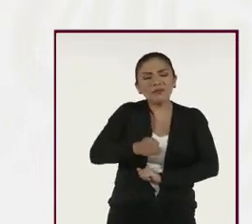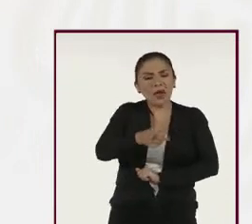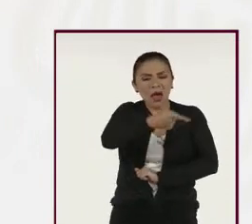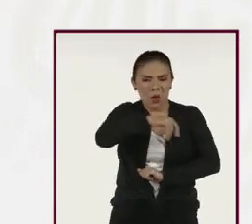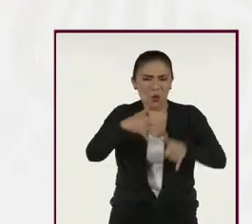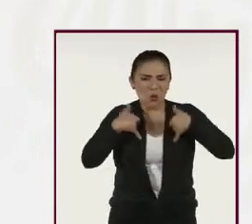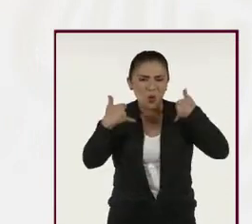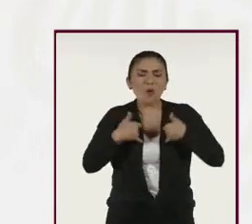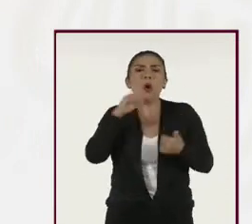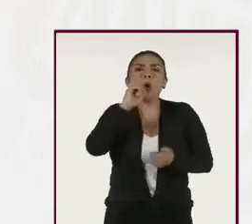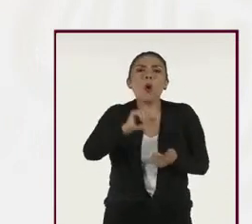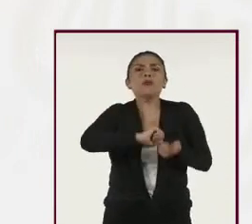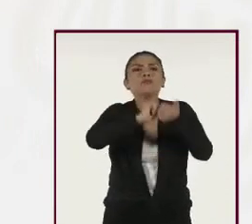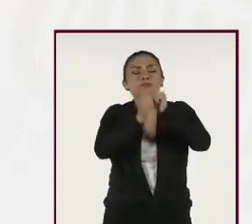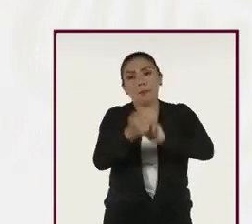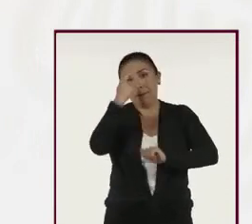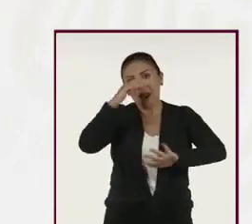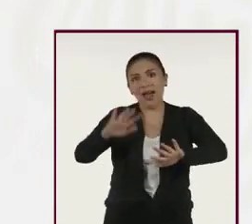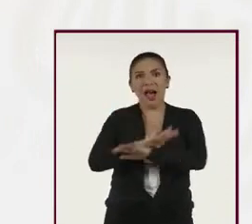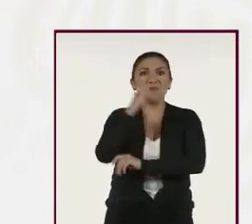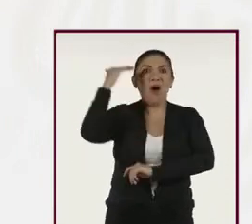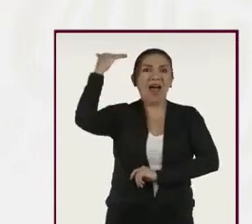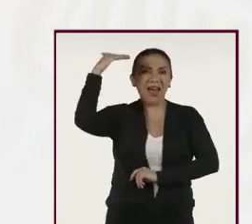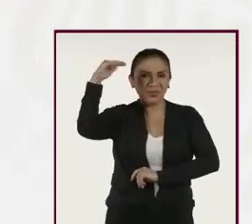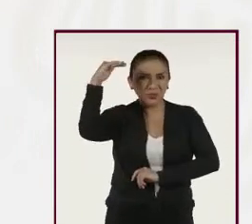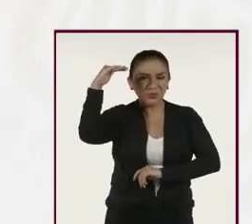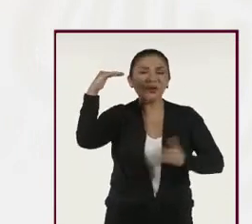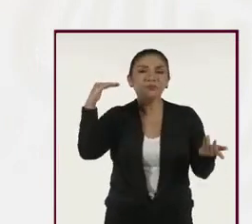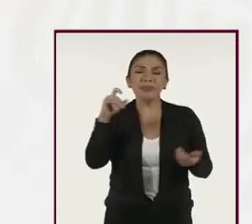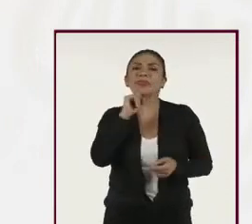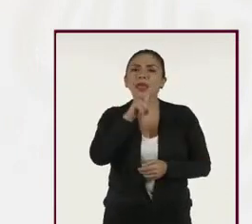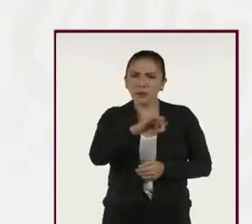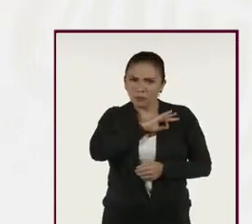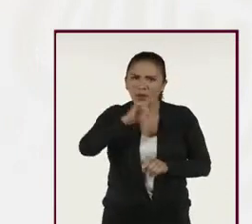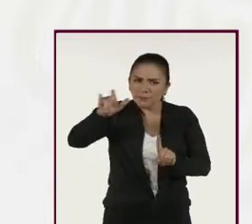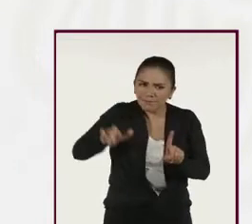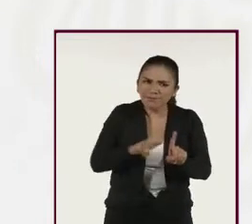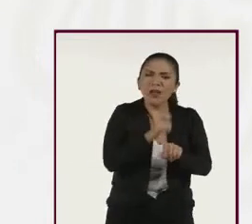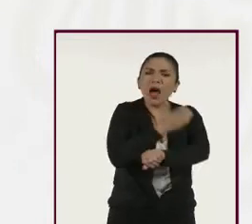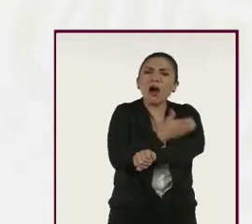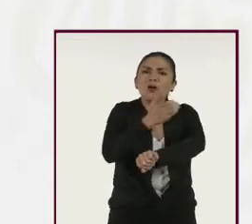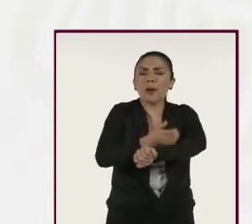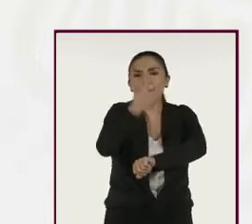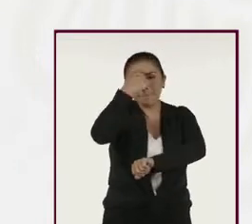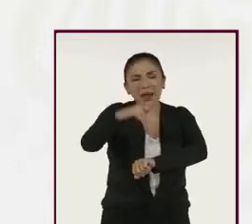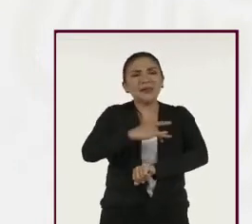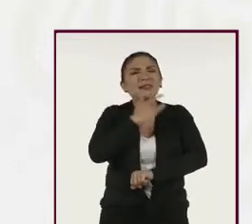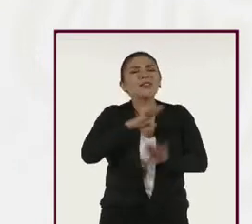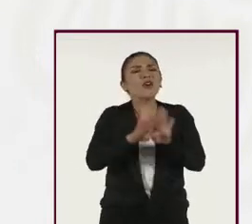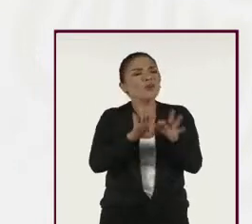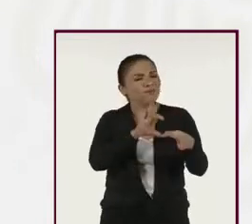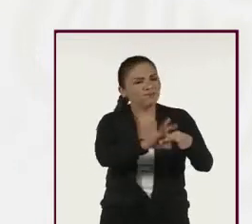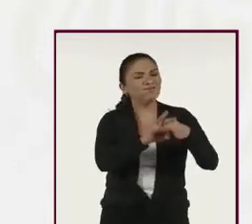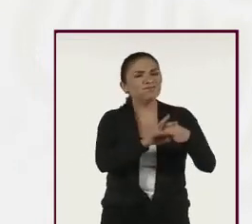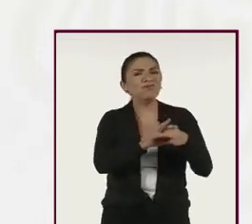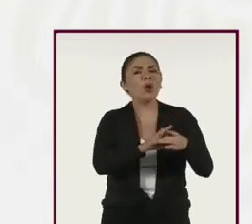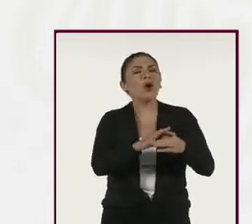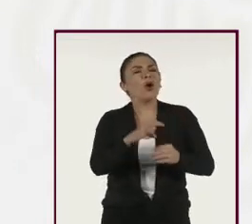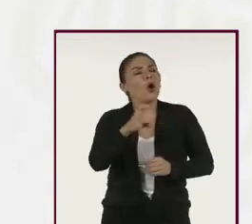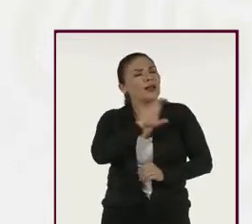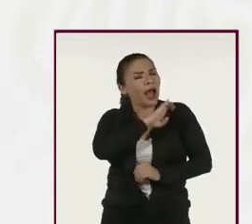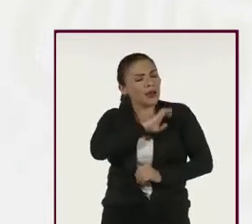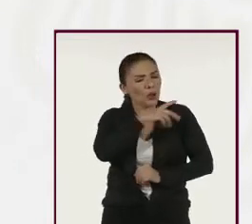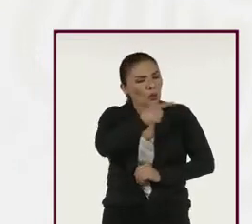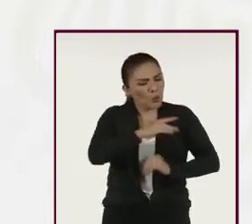o cuando transitan hacia la edad adulta. También poder acompañarlos en una vinculación afectiva sana con su cuerpo y con